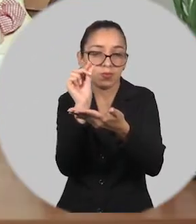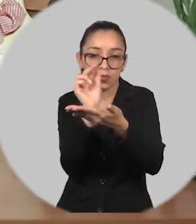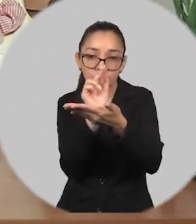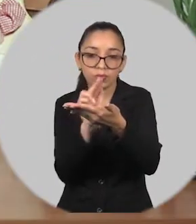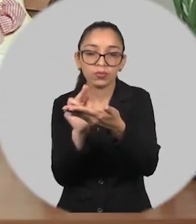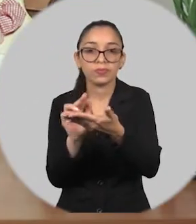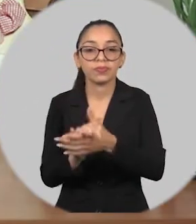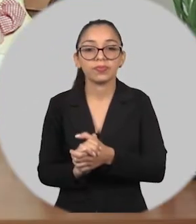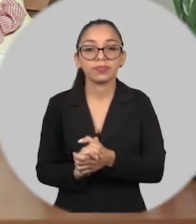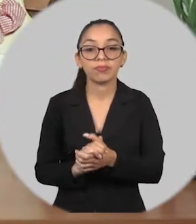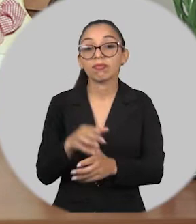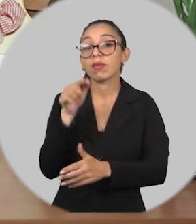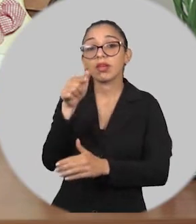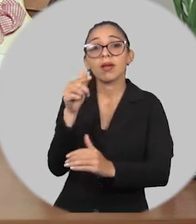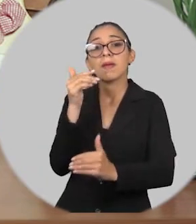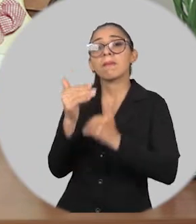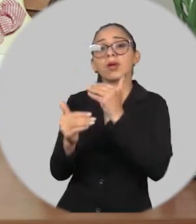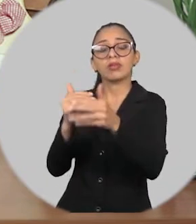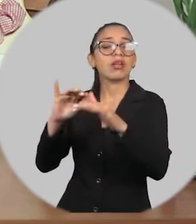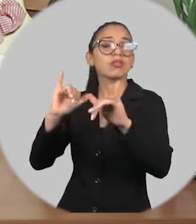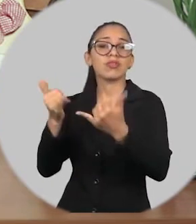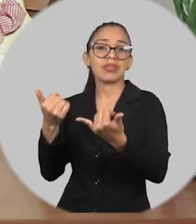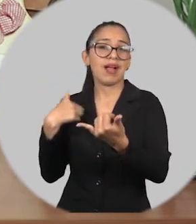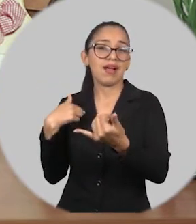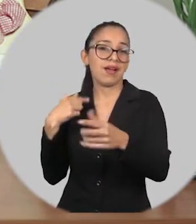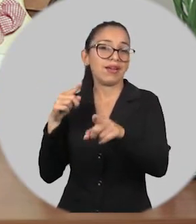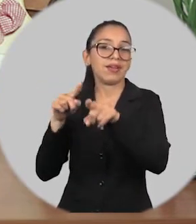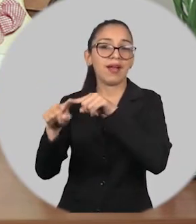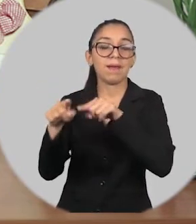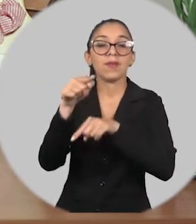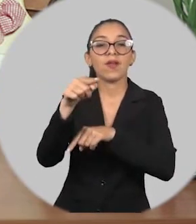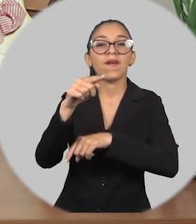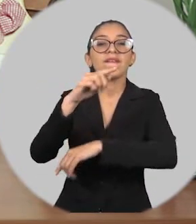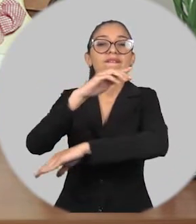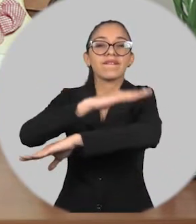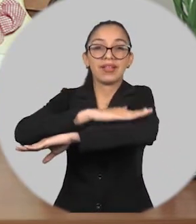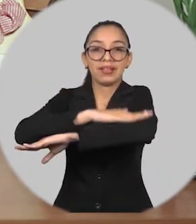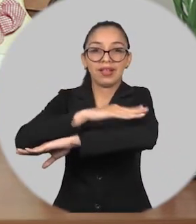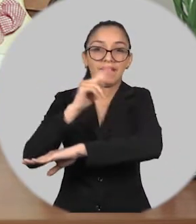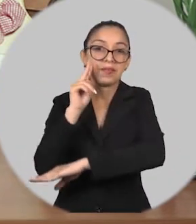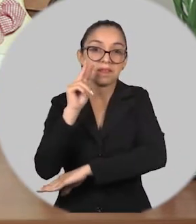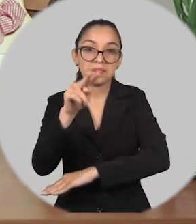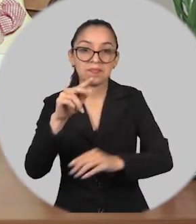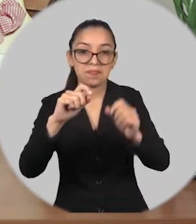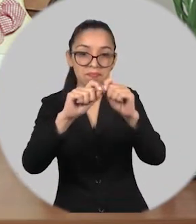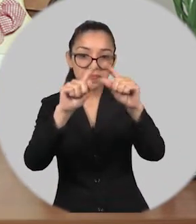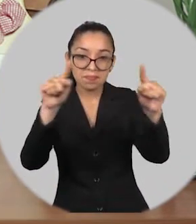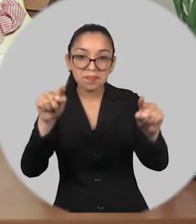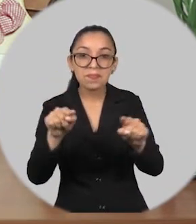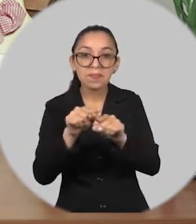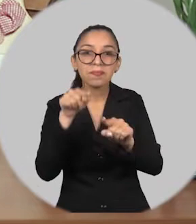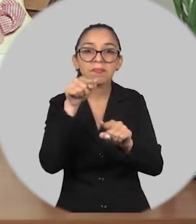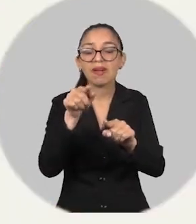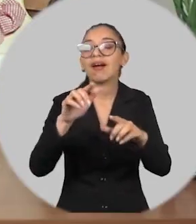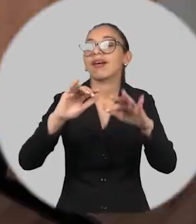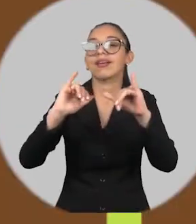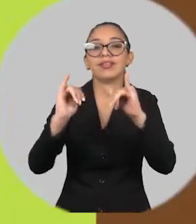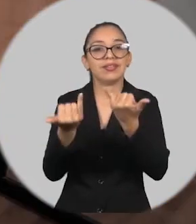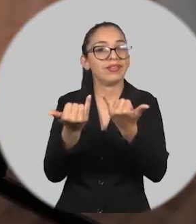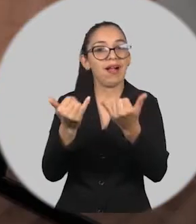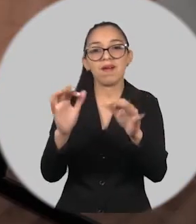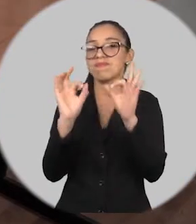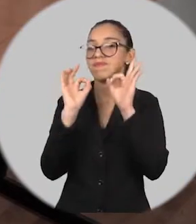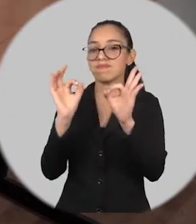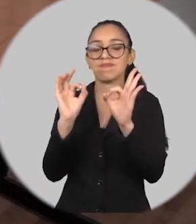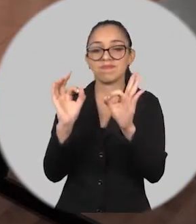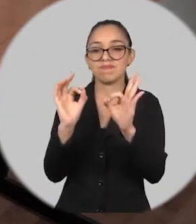Este proceso ya adelanté acá en mi ventanita. Ya está terminado el ramito.